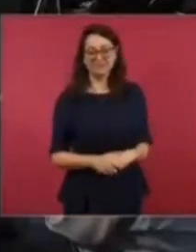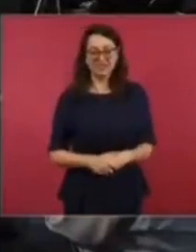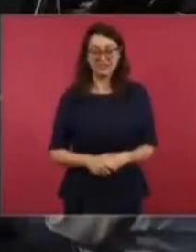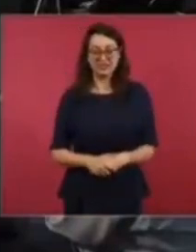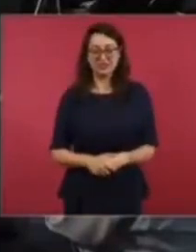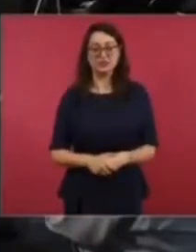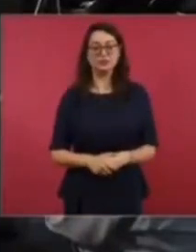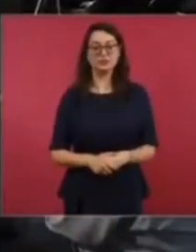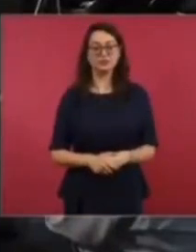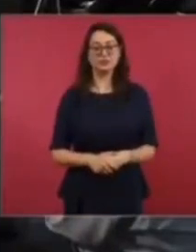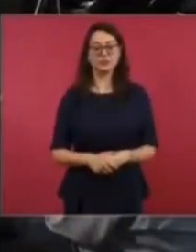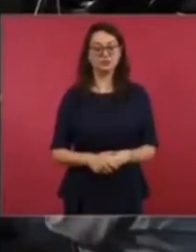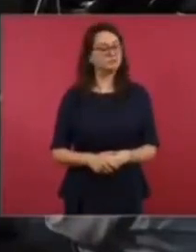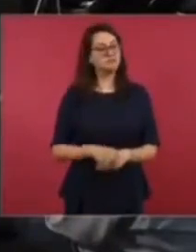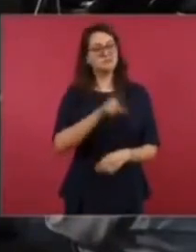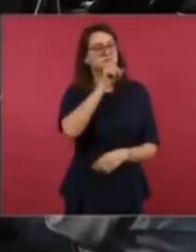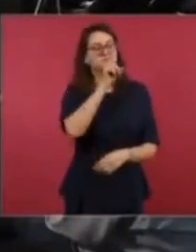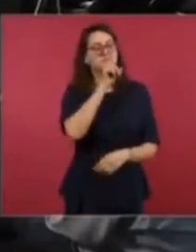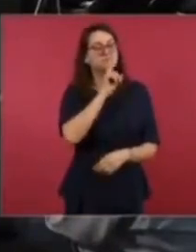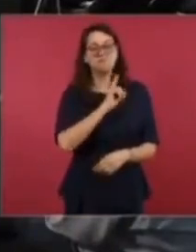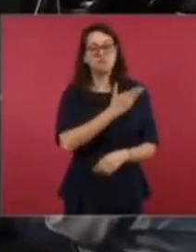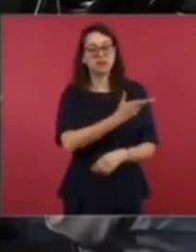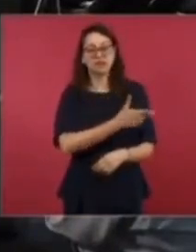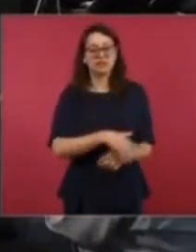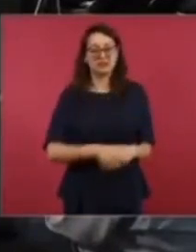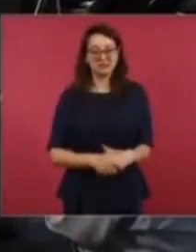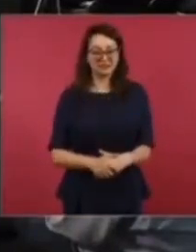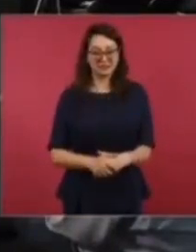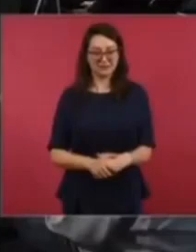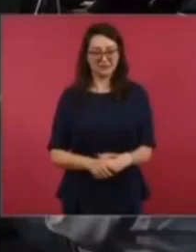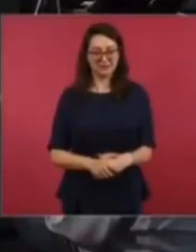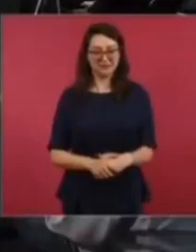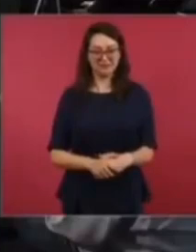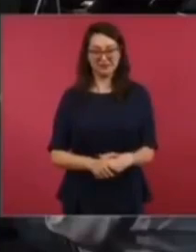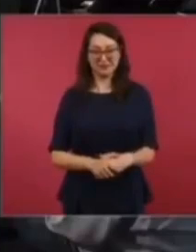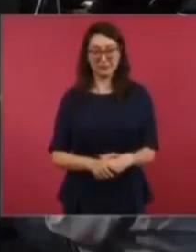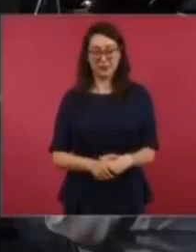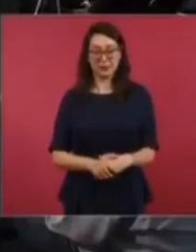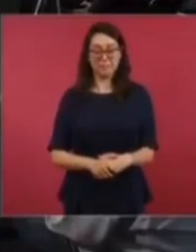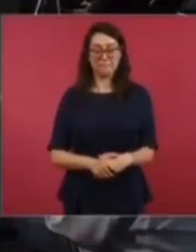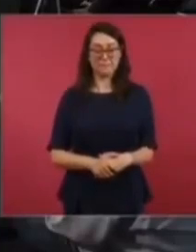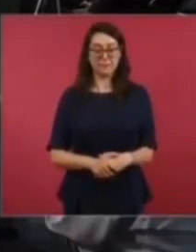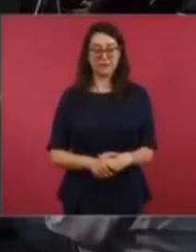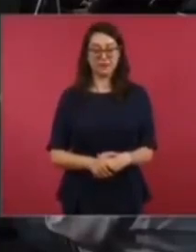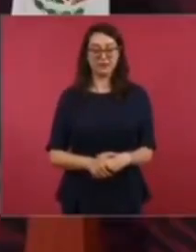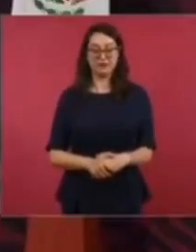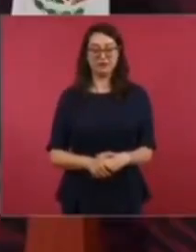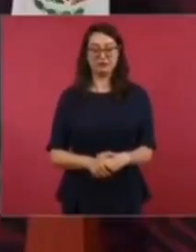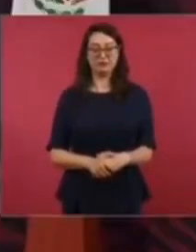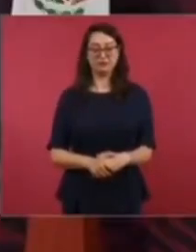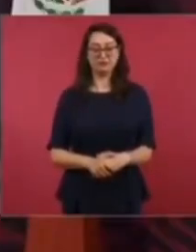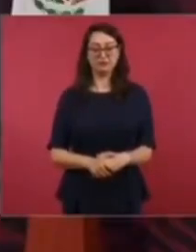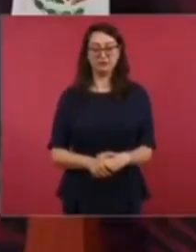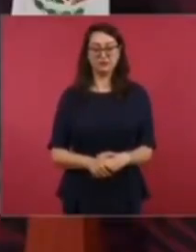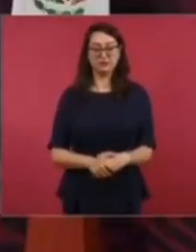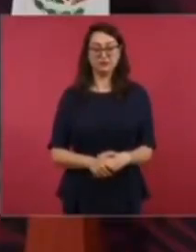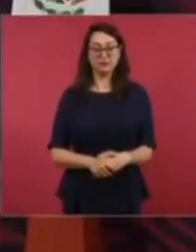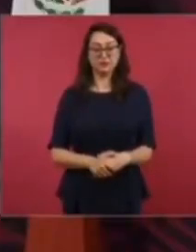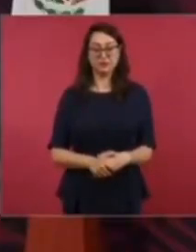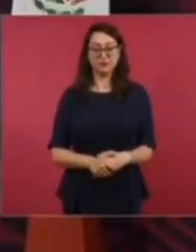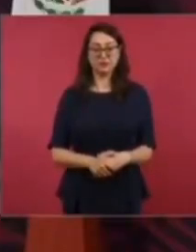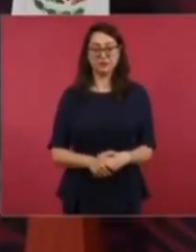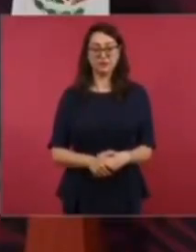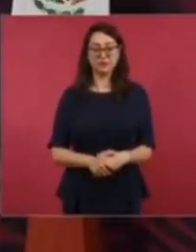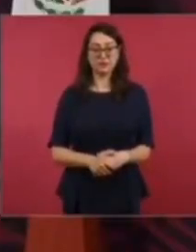una nota muy escandalosa en contra de la doctora Claudia Sheinbaum. Eso es lo que van a hacer. Y al sacarle una nota